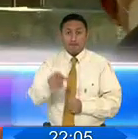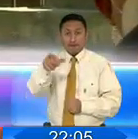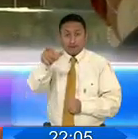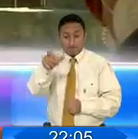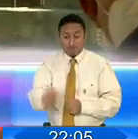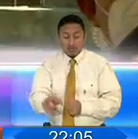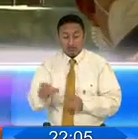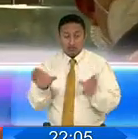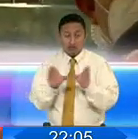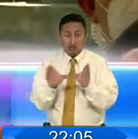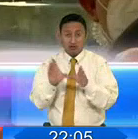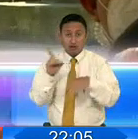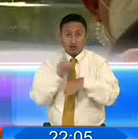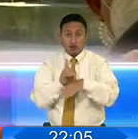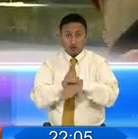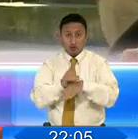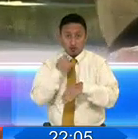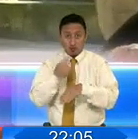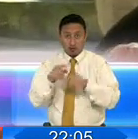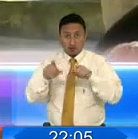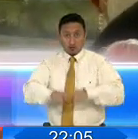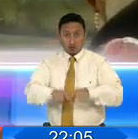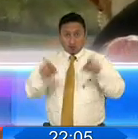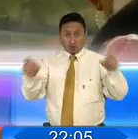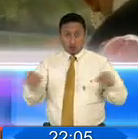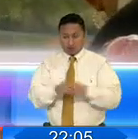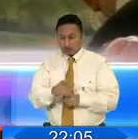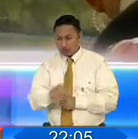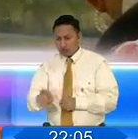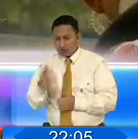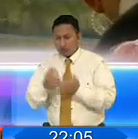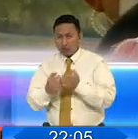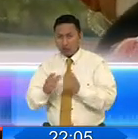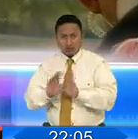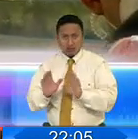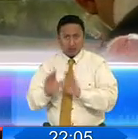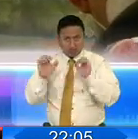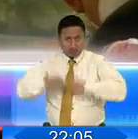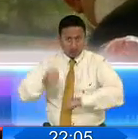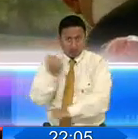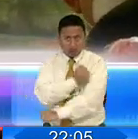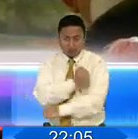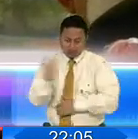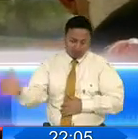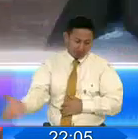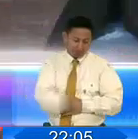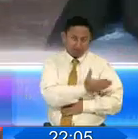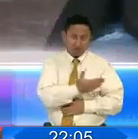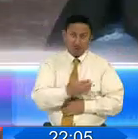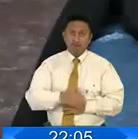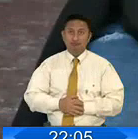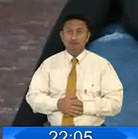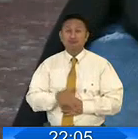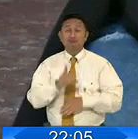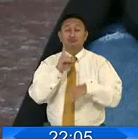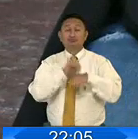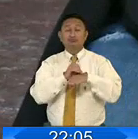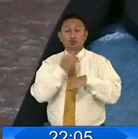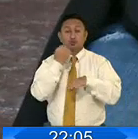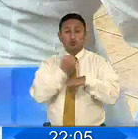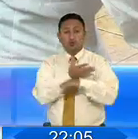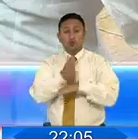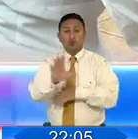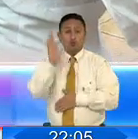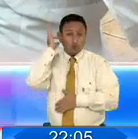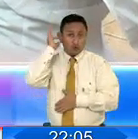un certificado de su médico ginecólogo no tiene ningún condicionamiento para vacunarse, vamos a vacunar. Los médicos recomiendan a